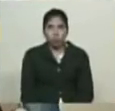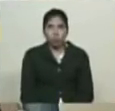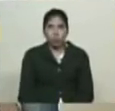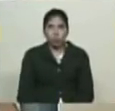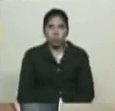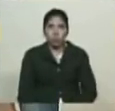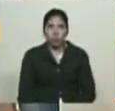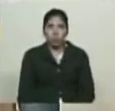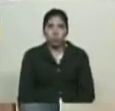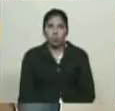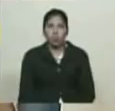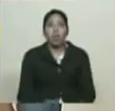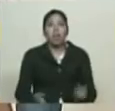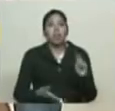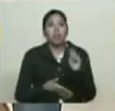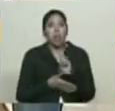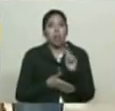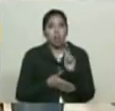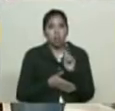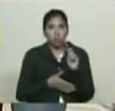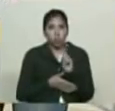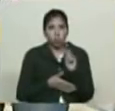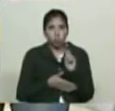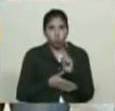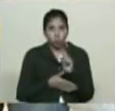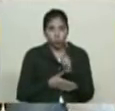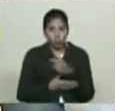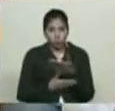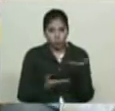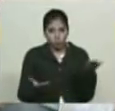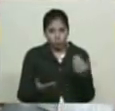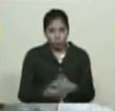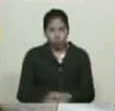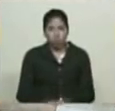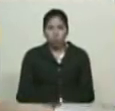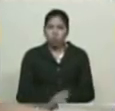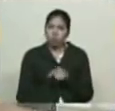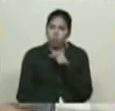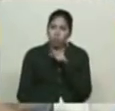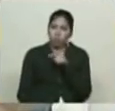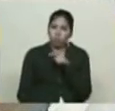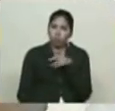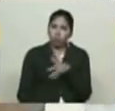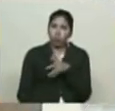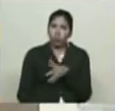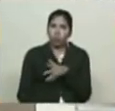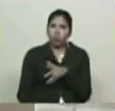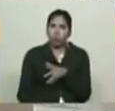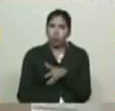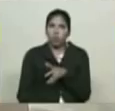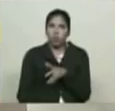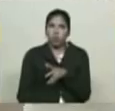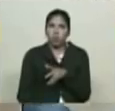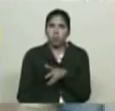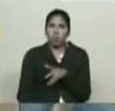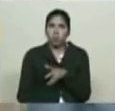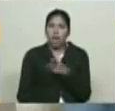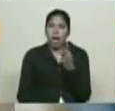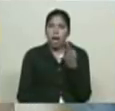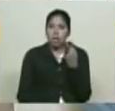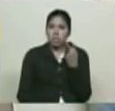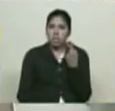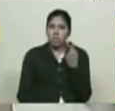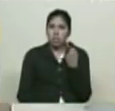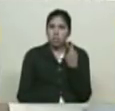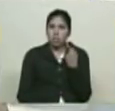Andrea Prada, de Telesur. Presidente, usted ya hacía referencia a lo que anunciaba ayer la presidenta de